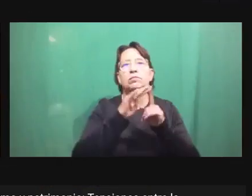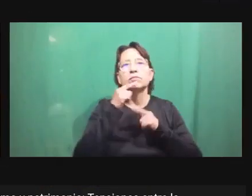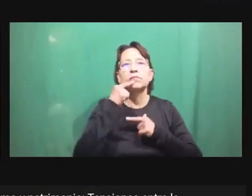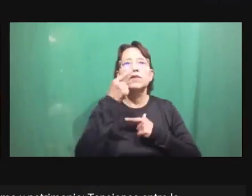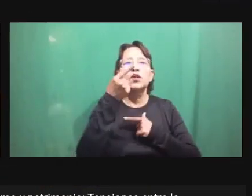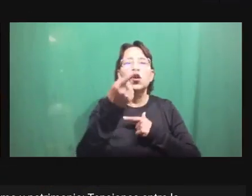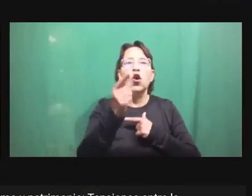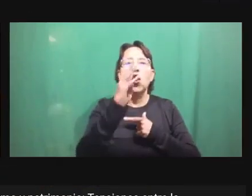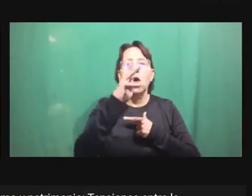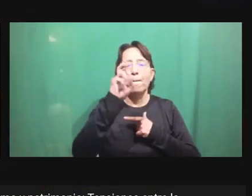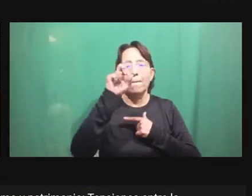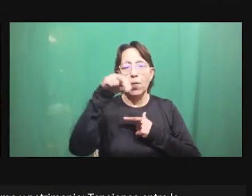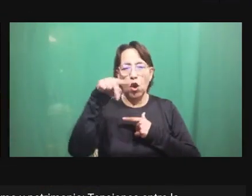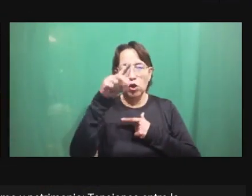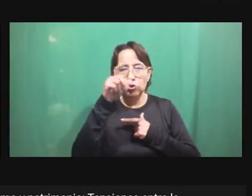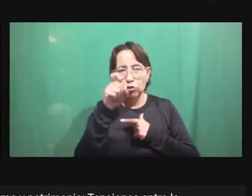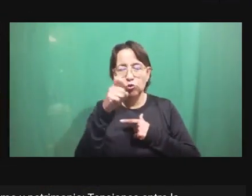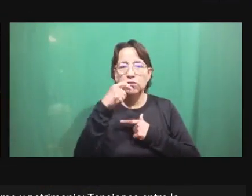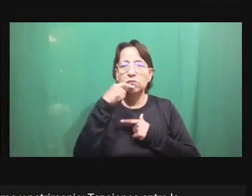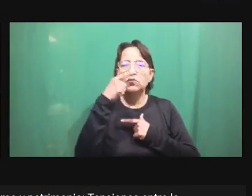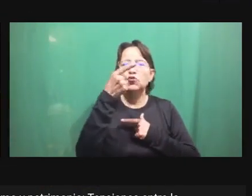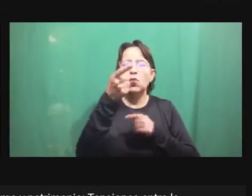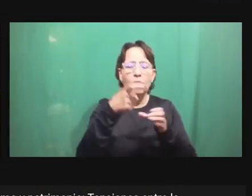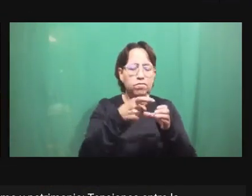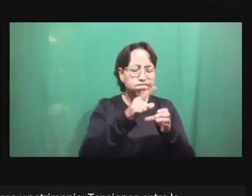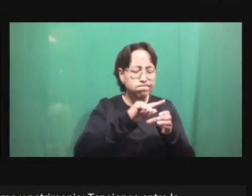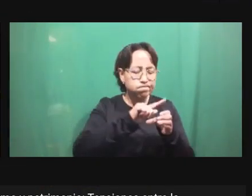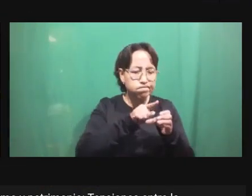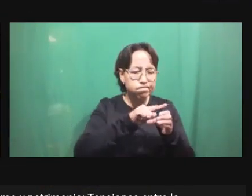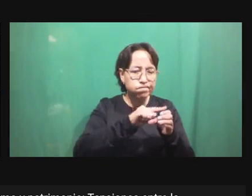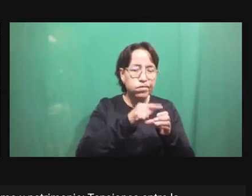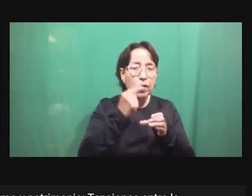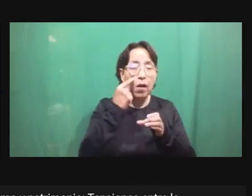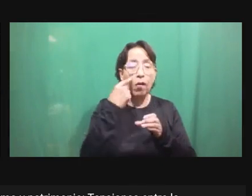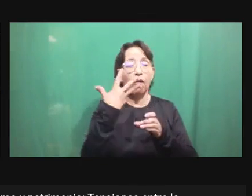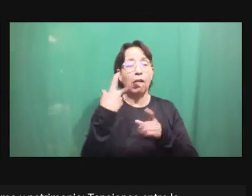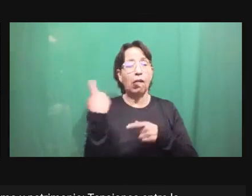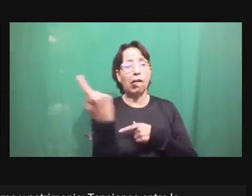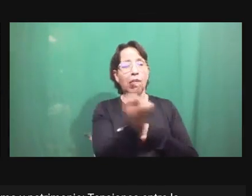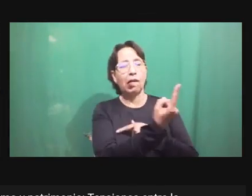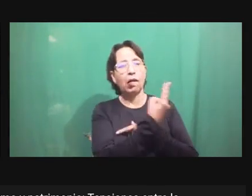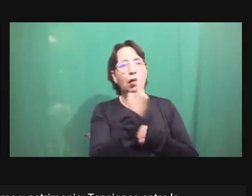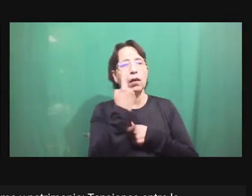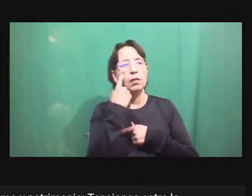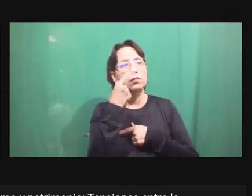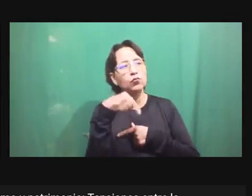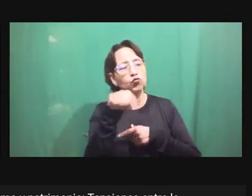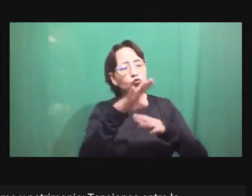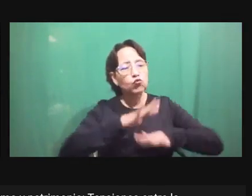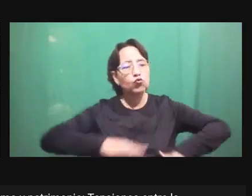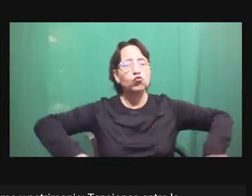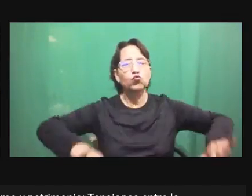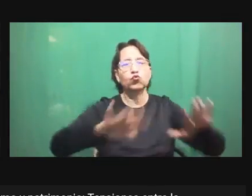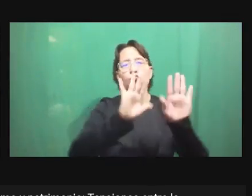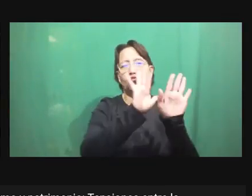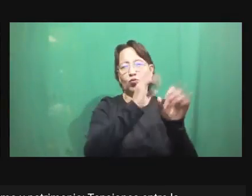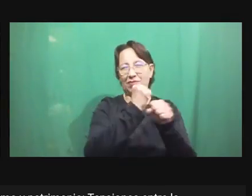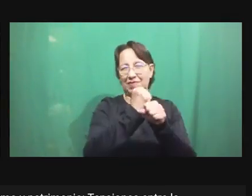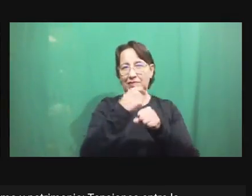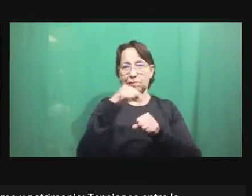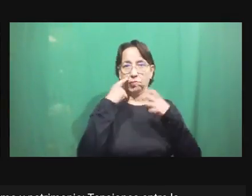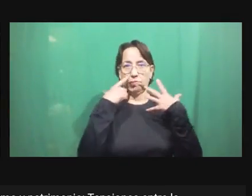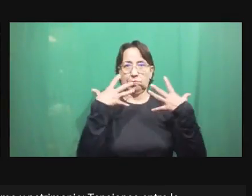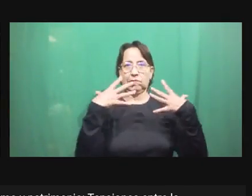Distrito Creativo, a través de una brújula, se buscó resaltar los oficios tradicionales de la zona, pero además de